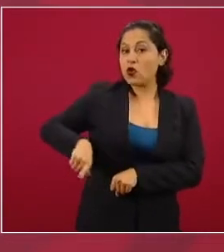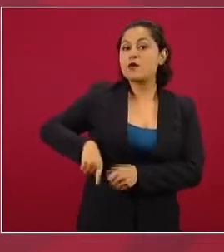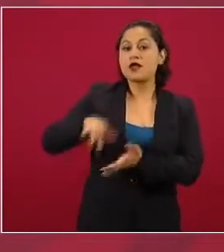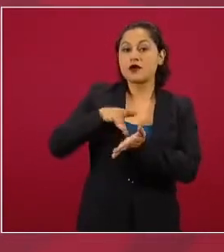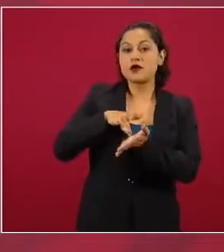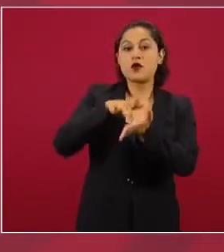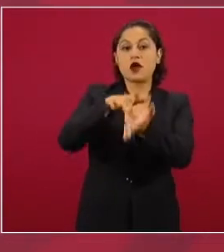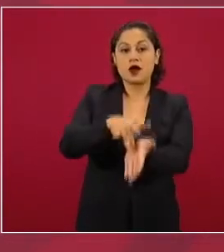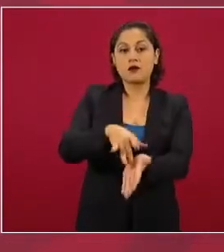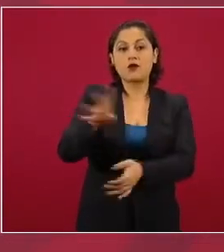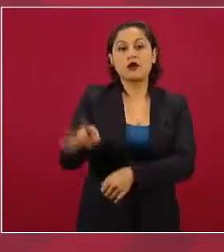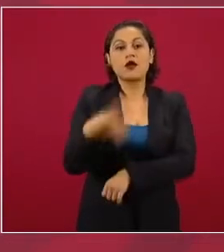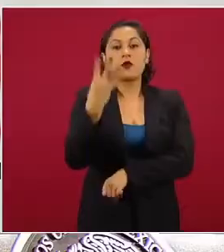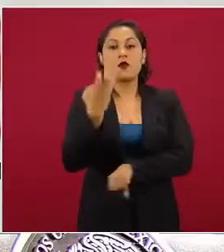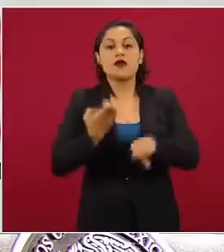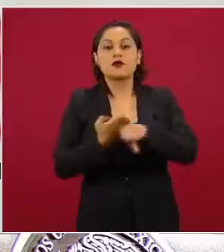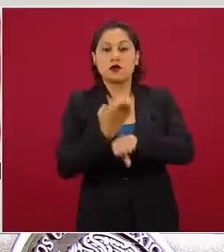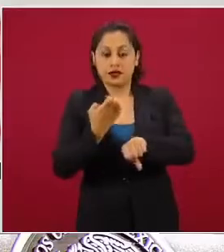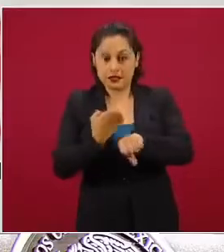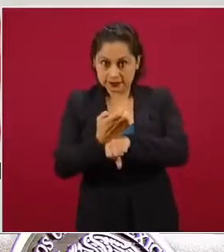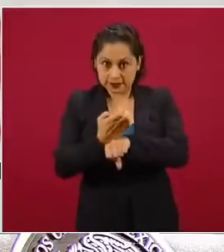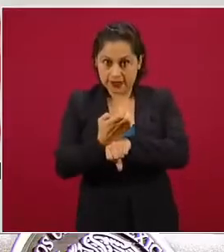4 estados en que